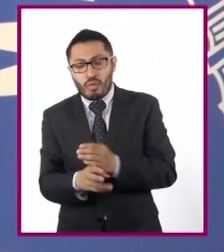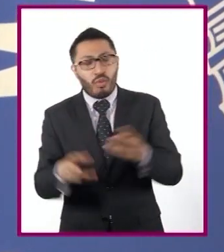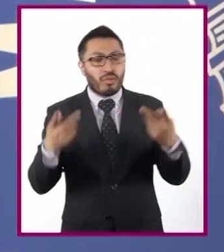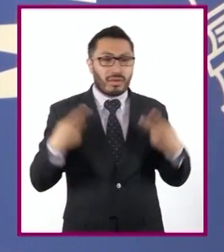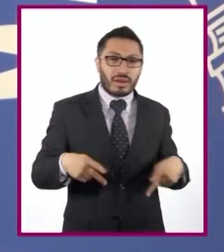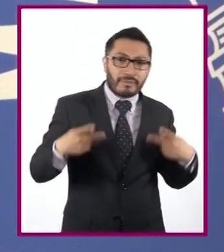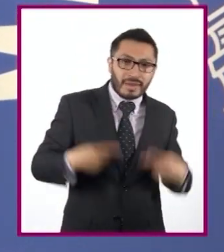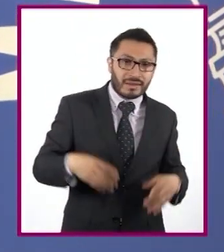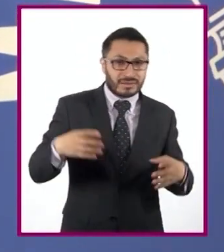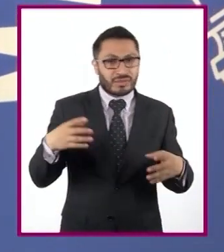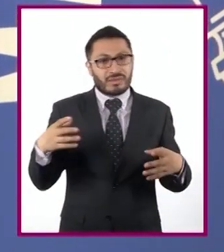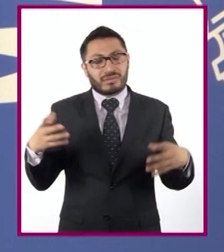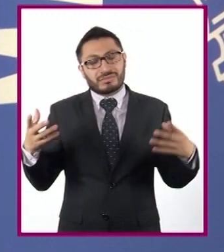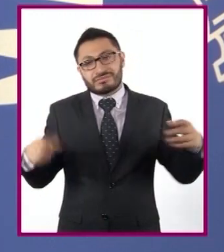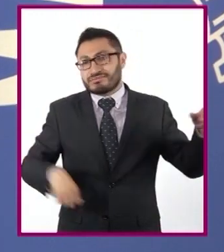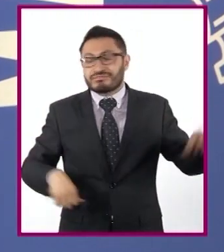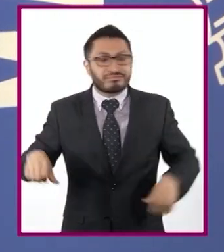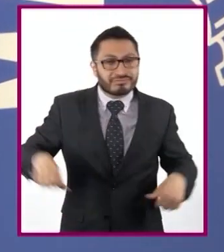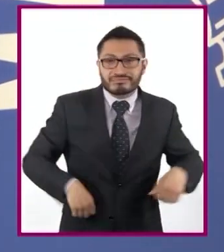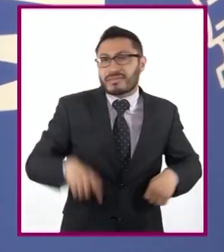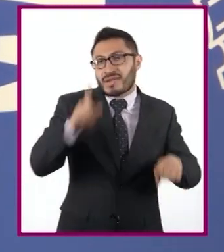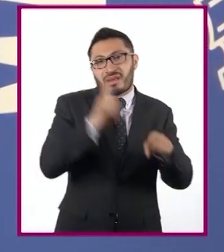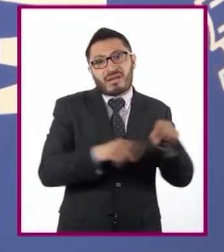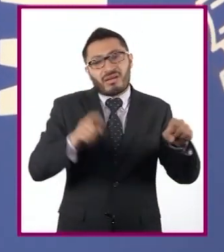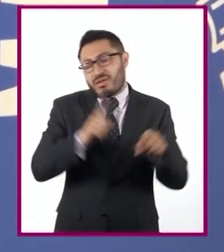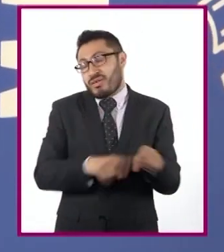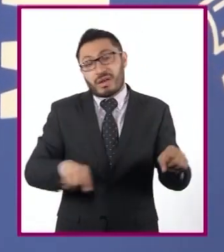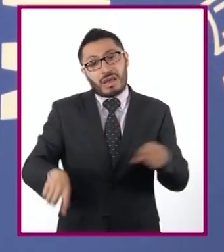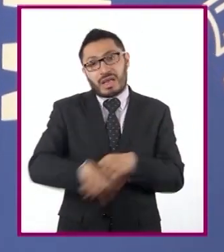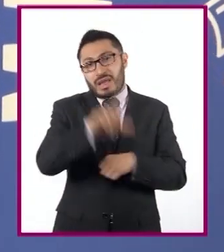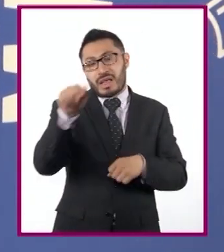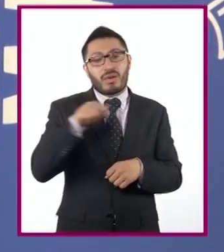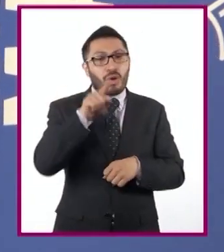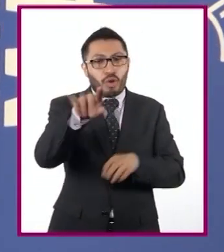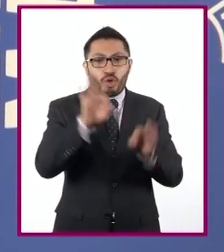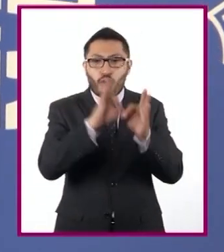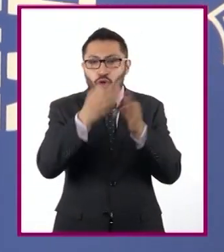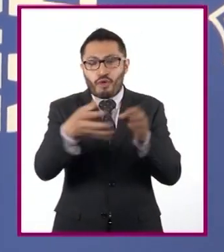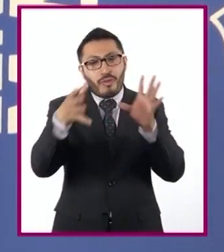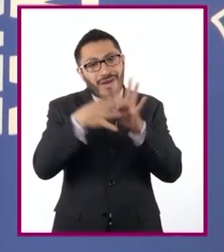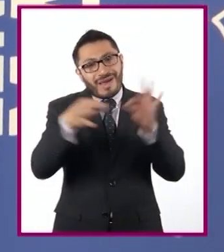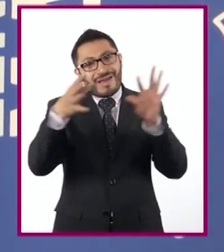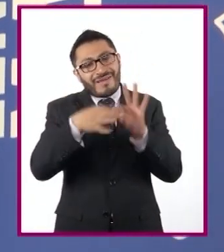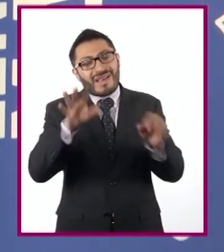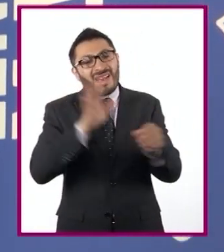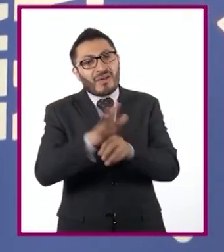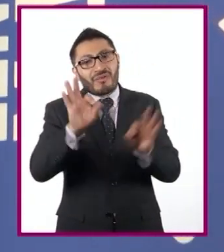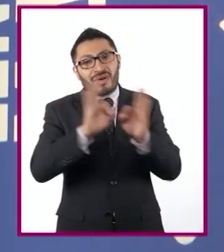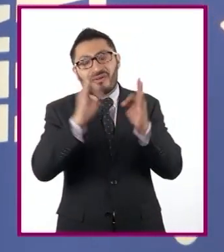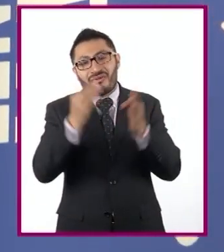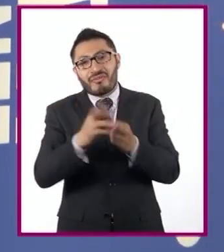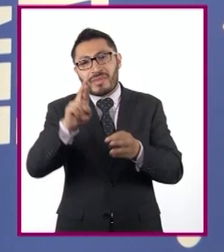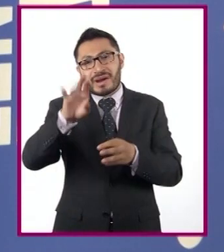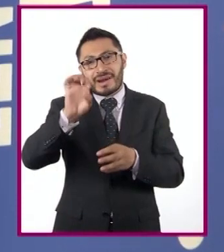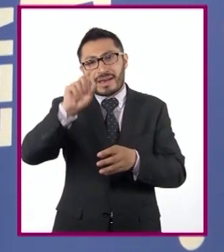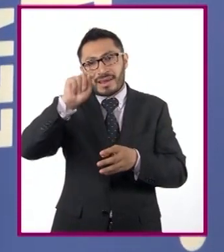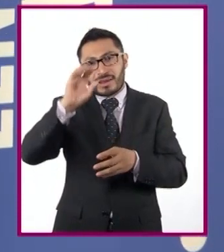personas, acciones, colores, y expliquen con sus palabras cuál es la figura retórica que